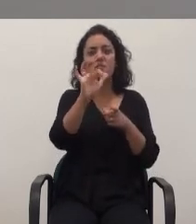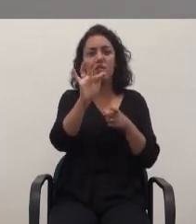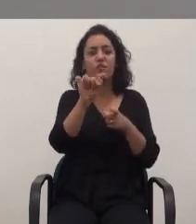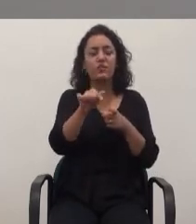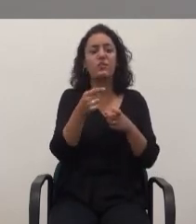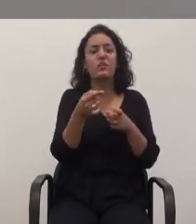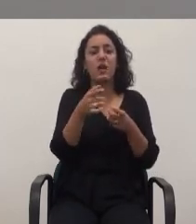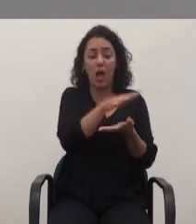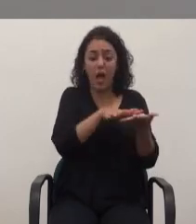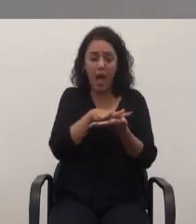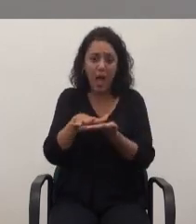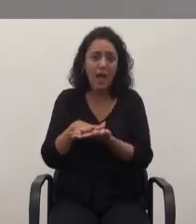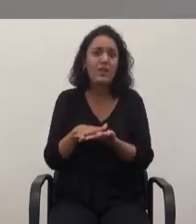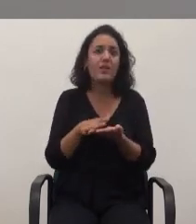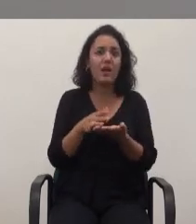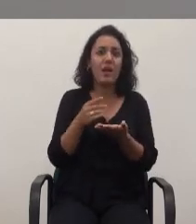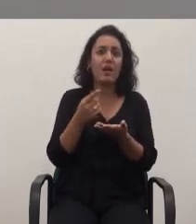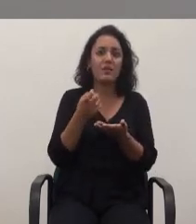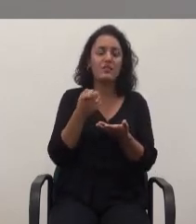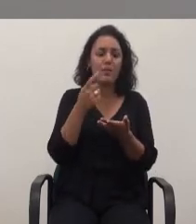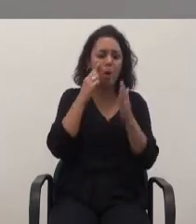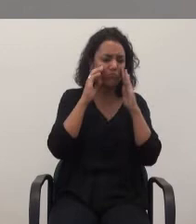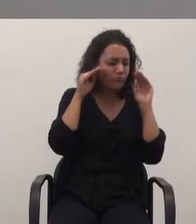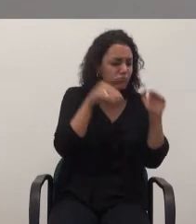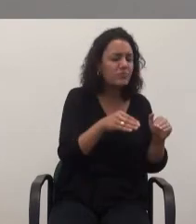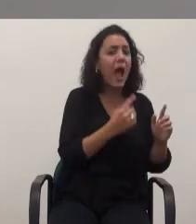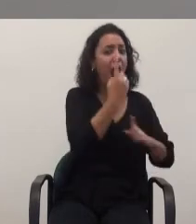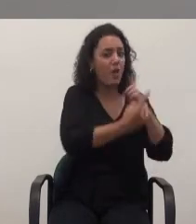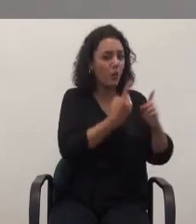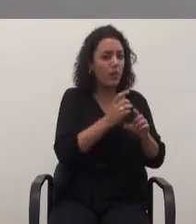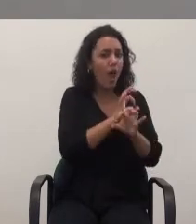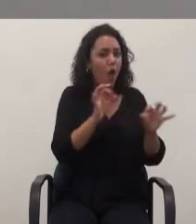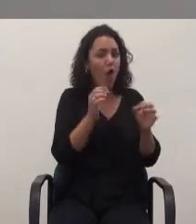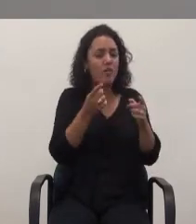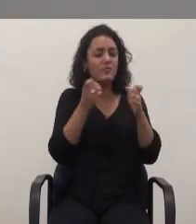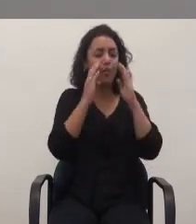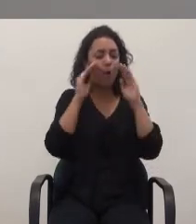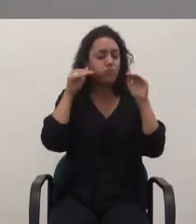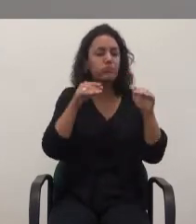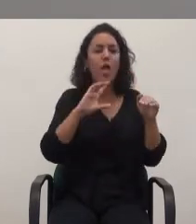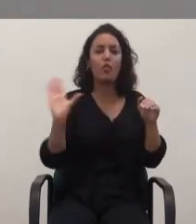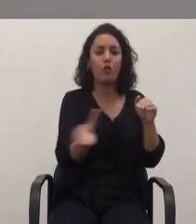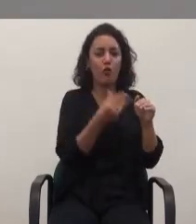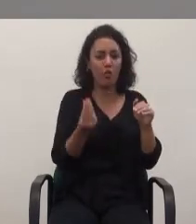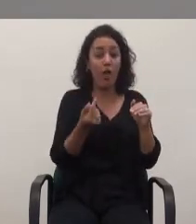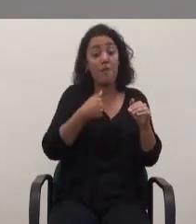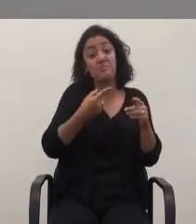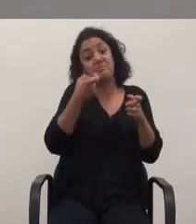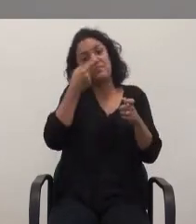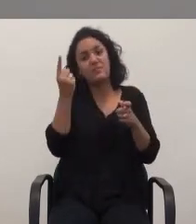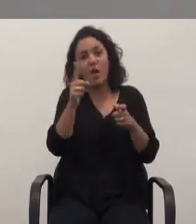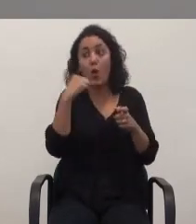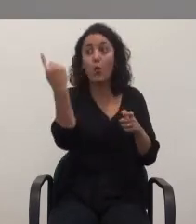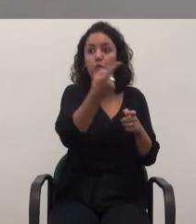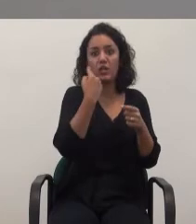en cuanto a la producción de conocimiento? Entiendo que esa pregunta por lo menos puede funcionar y me interesaría discutir con ustedes sobre esto. A su